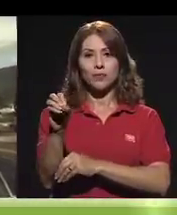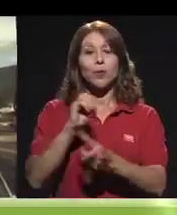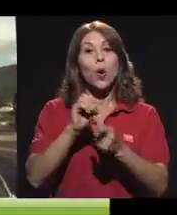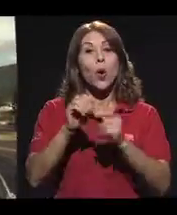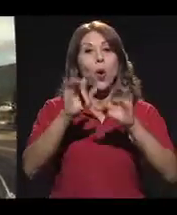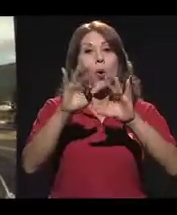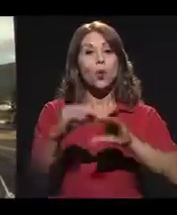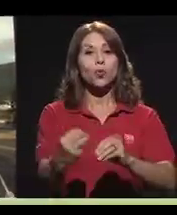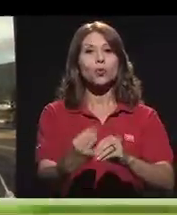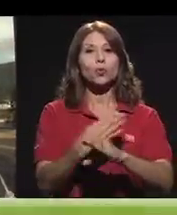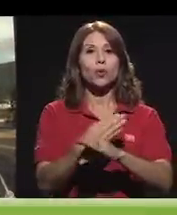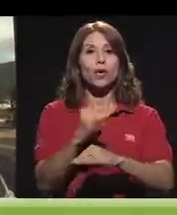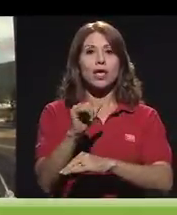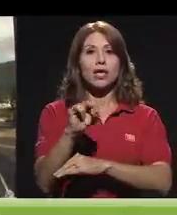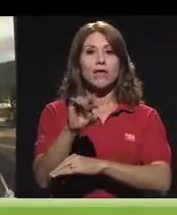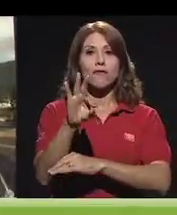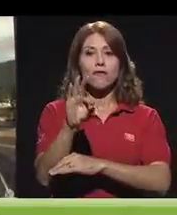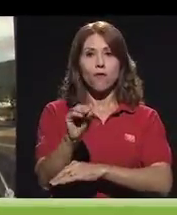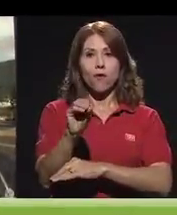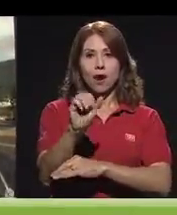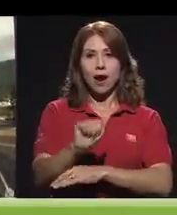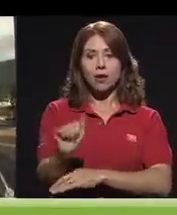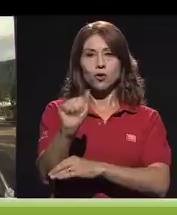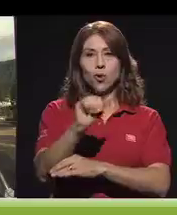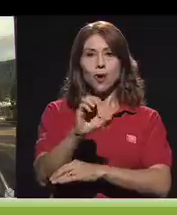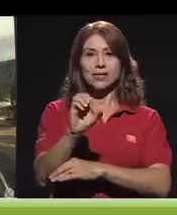2562-3100 o escribiendo un correo a